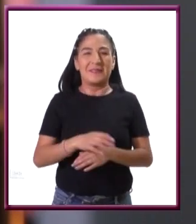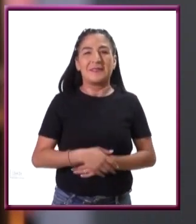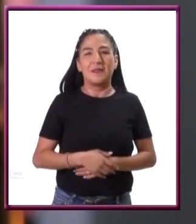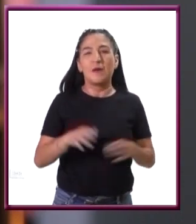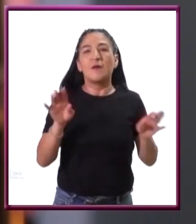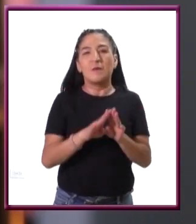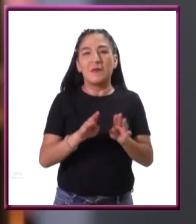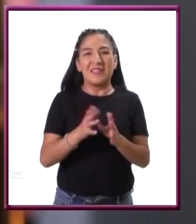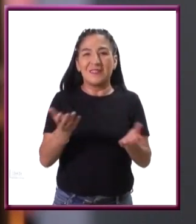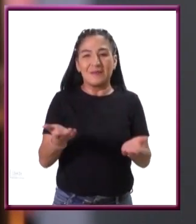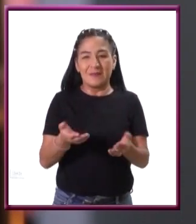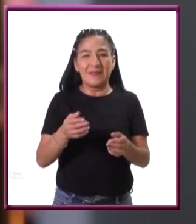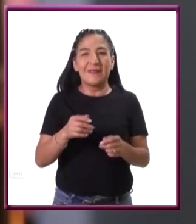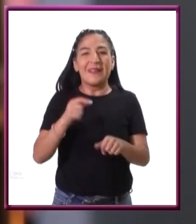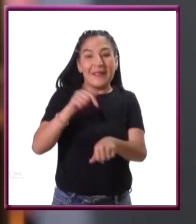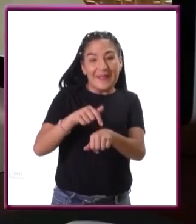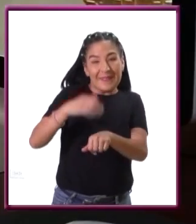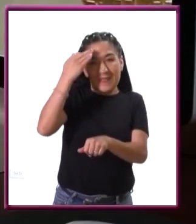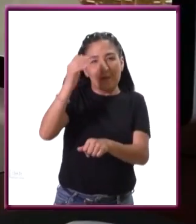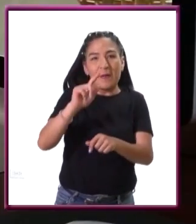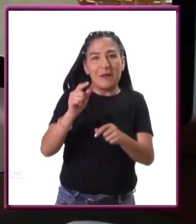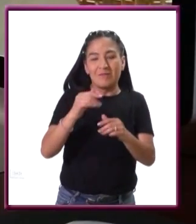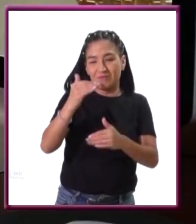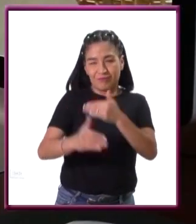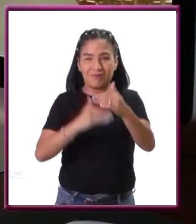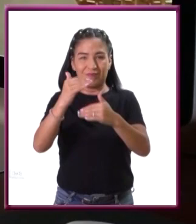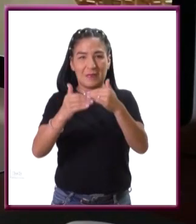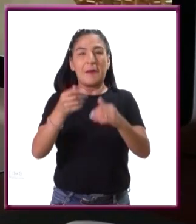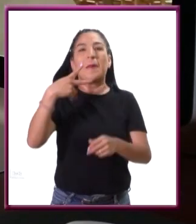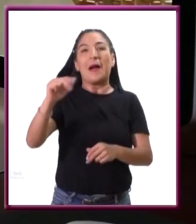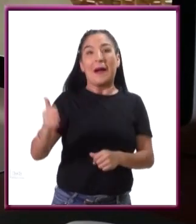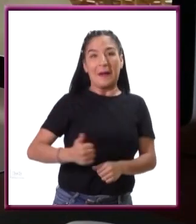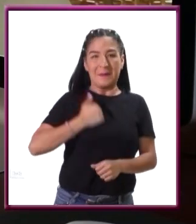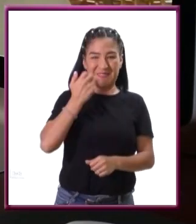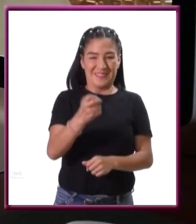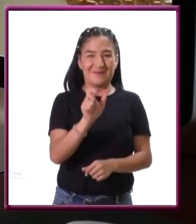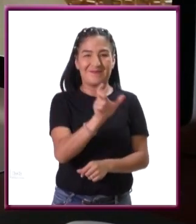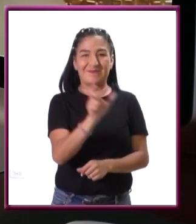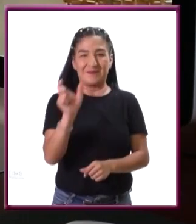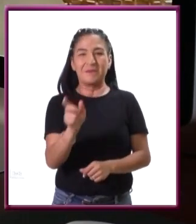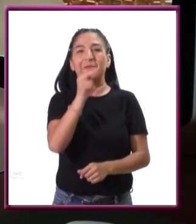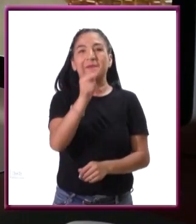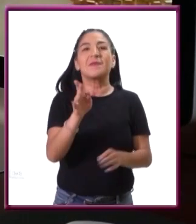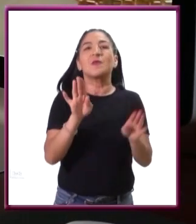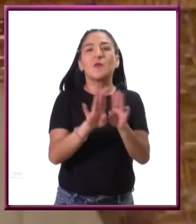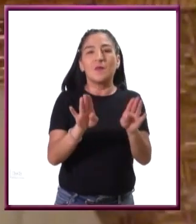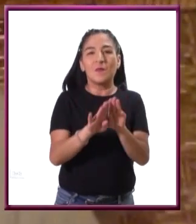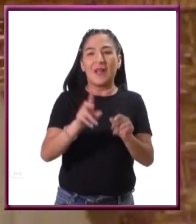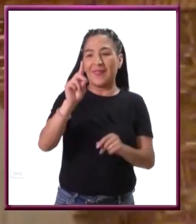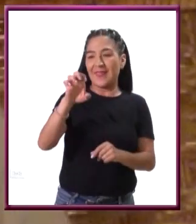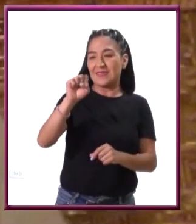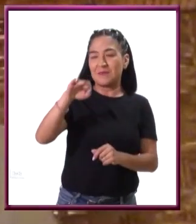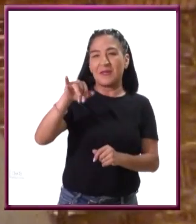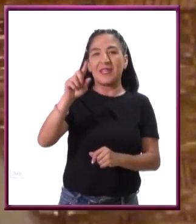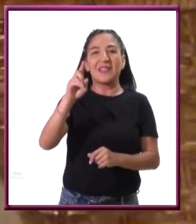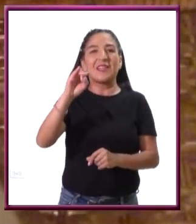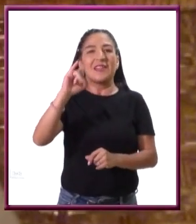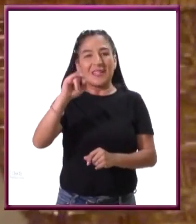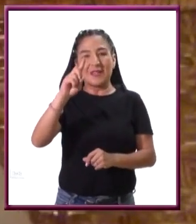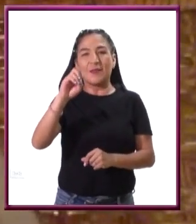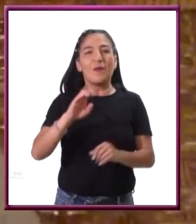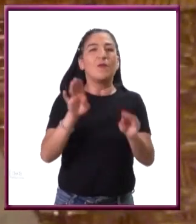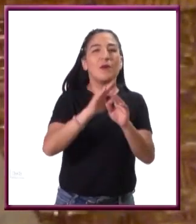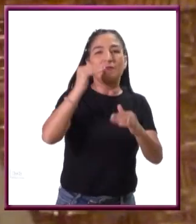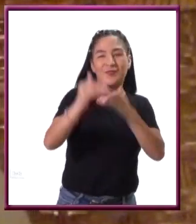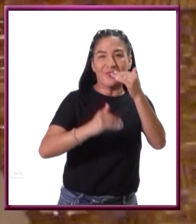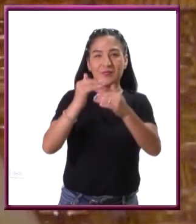porque justamente podemos modelarlo, pero aprovechamos ese vocablo. No es desmedido porque termina siendo gigantesco. Una buena manera de compararlo es contra